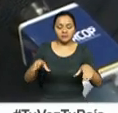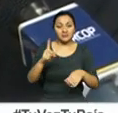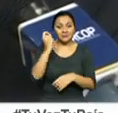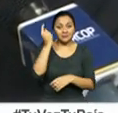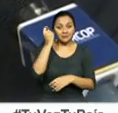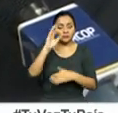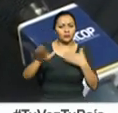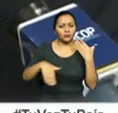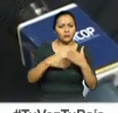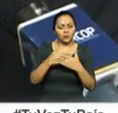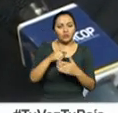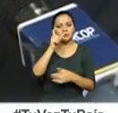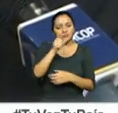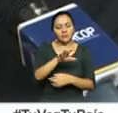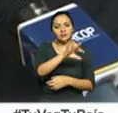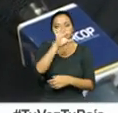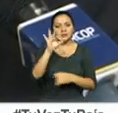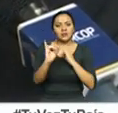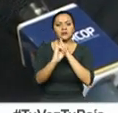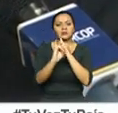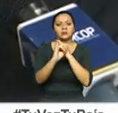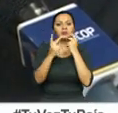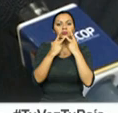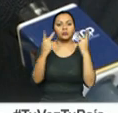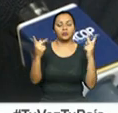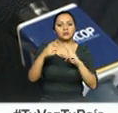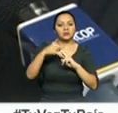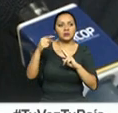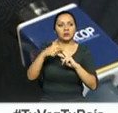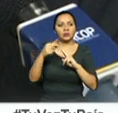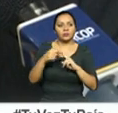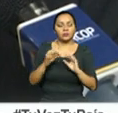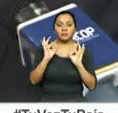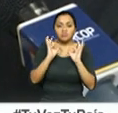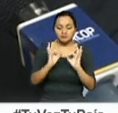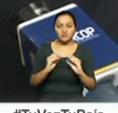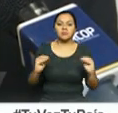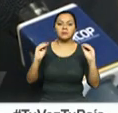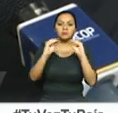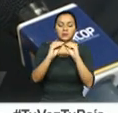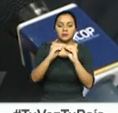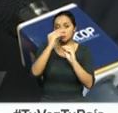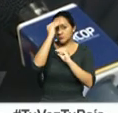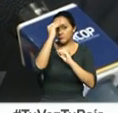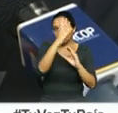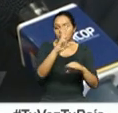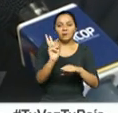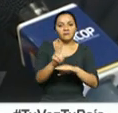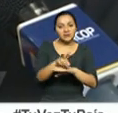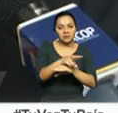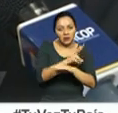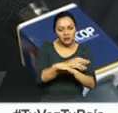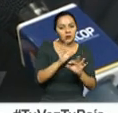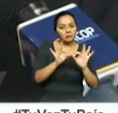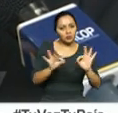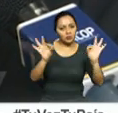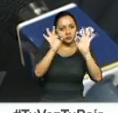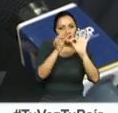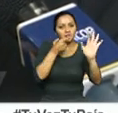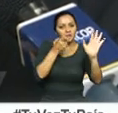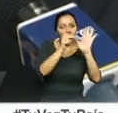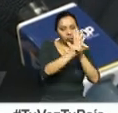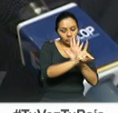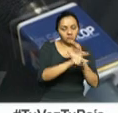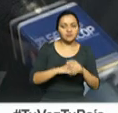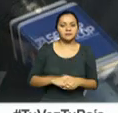por medio de entidades públicas como el CERCOP pongan en conocimiento de la Fiscalía General del Estado estos hechos que